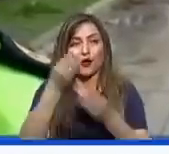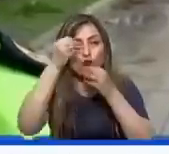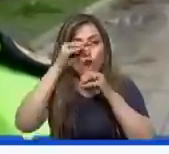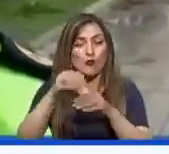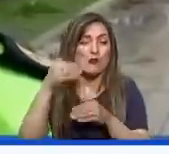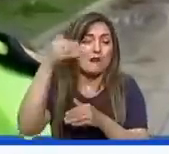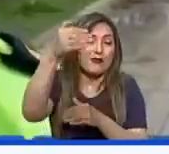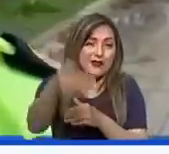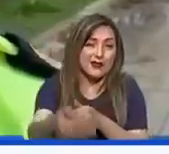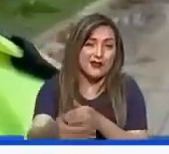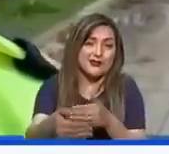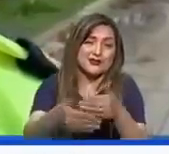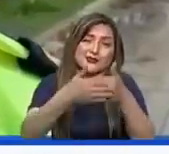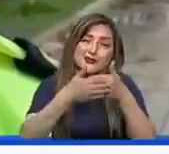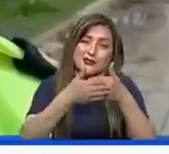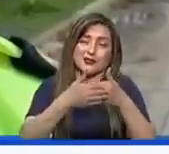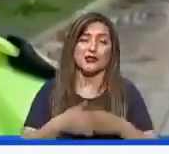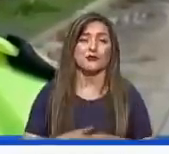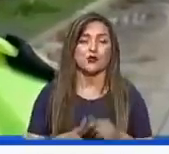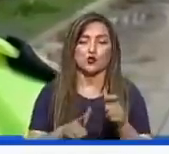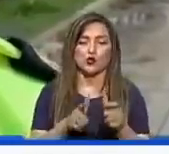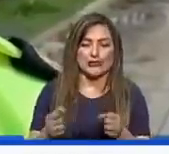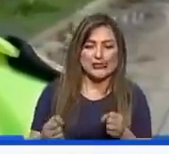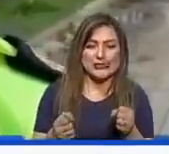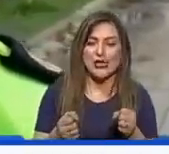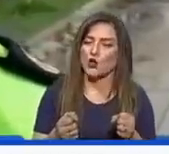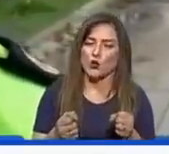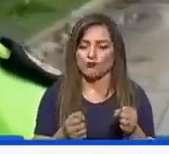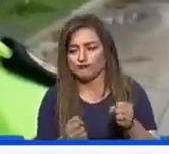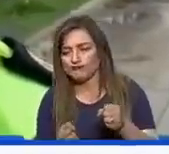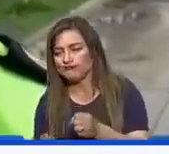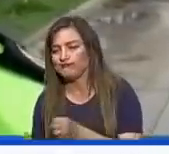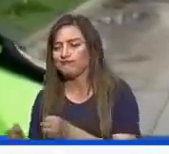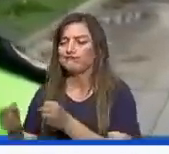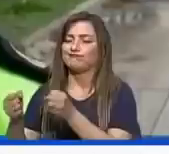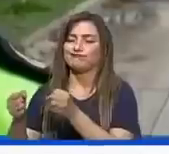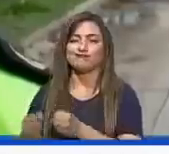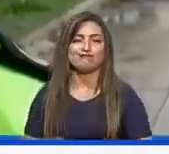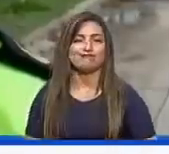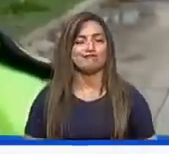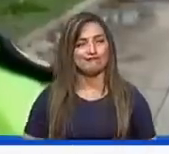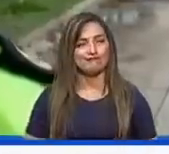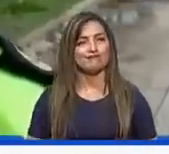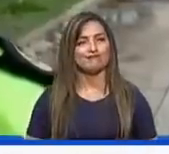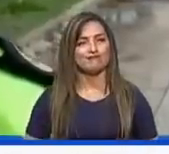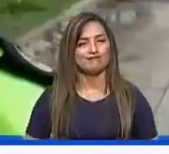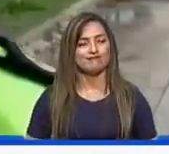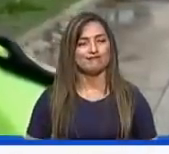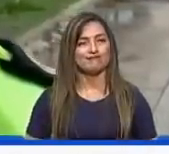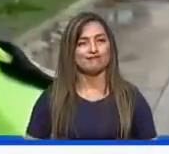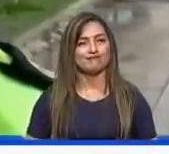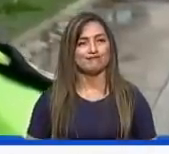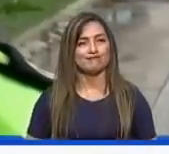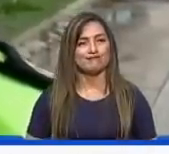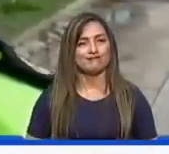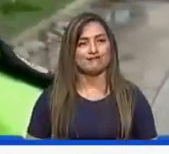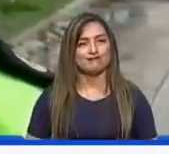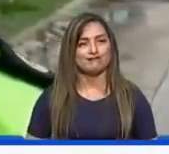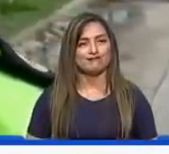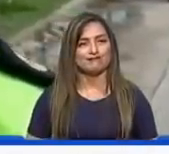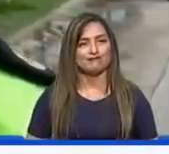altura para que se eviten ese ese tránsito hacia ahí y tanto por problemas en el sector vayan a ver por los manifestantes